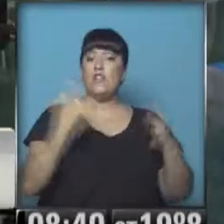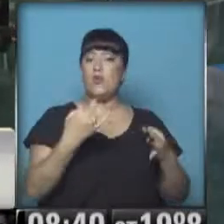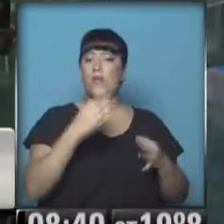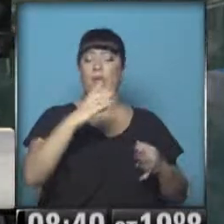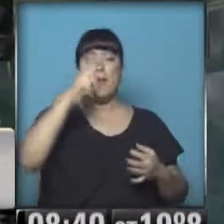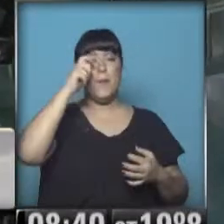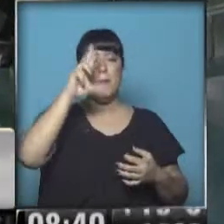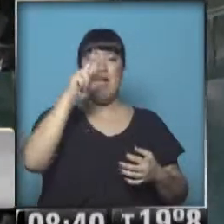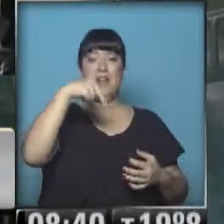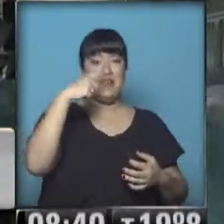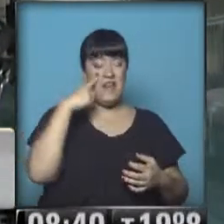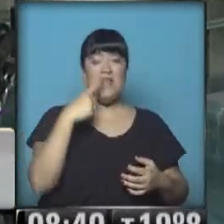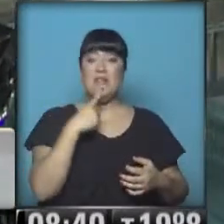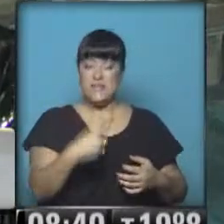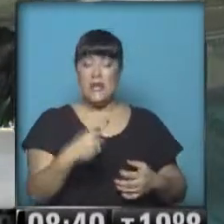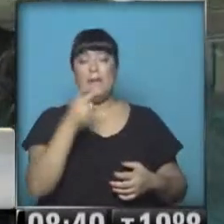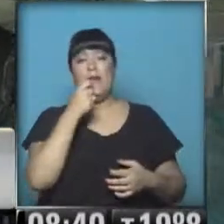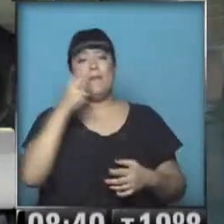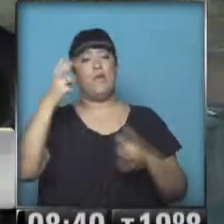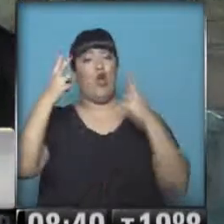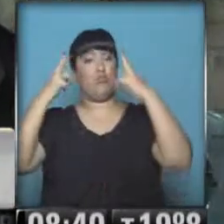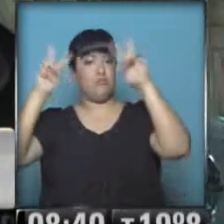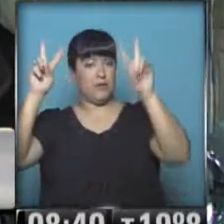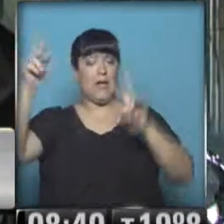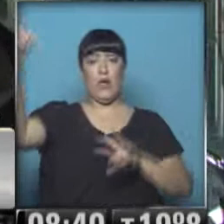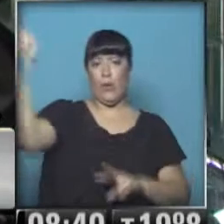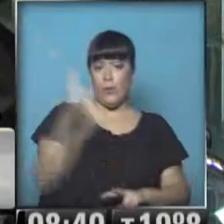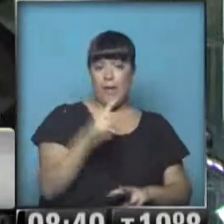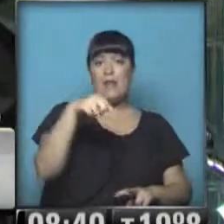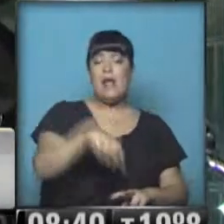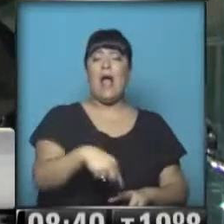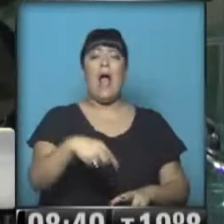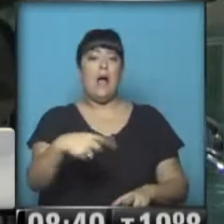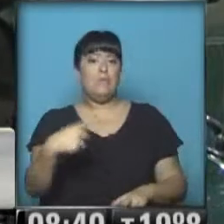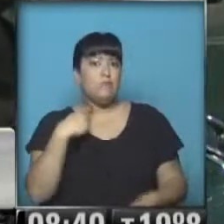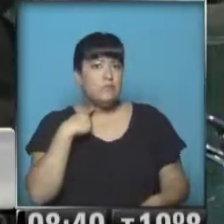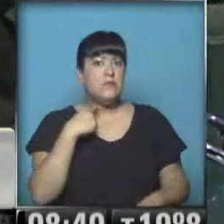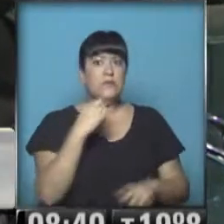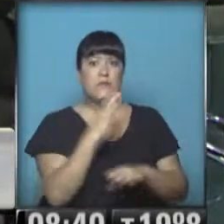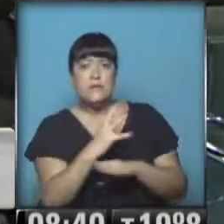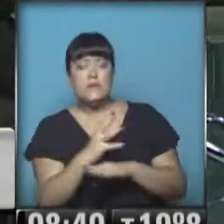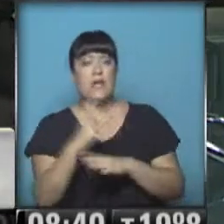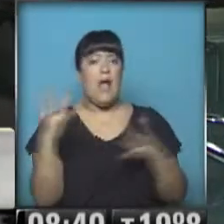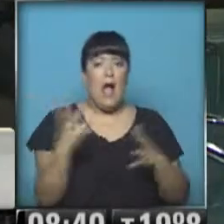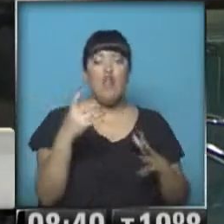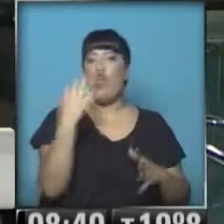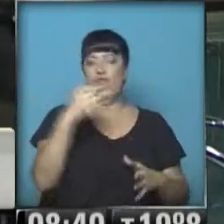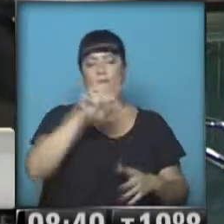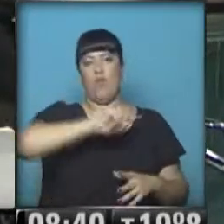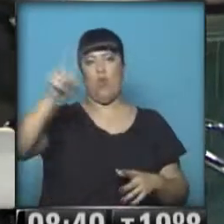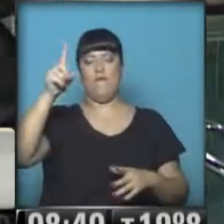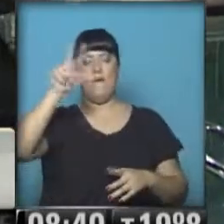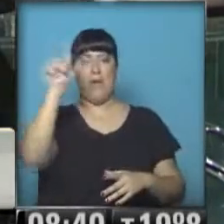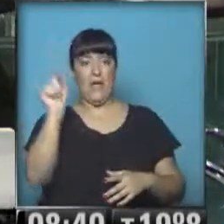aquellos extranjeros que serán encontrados in fraganti cometiendo algún delito sean extraditados de manera inmediata en su